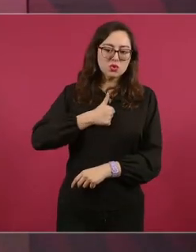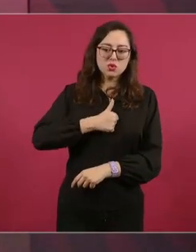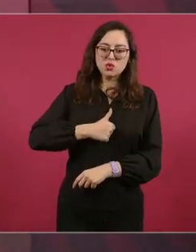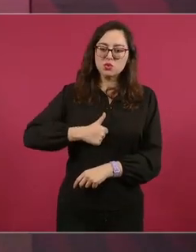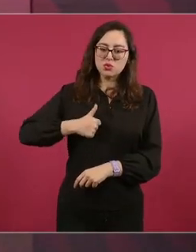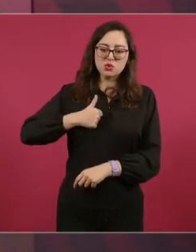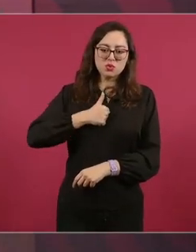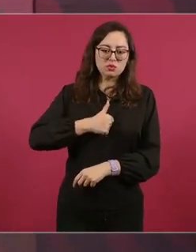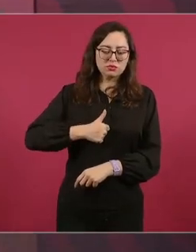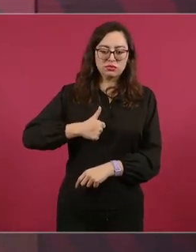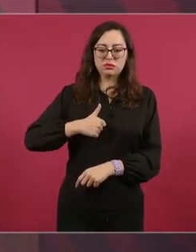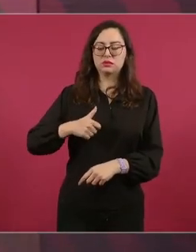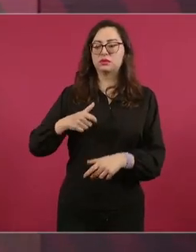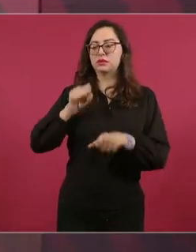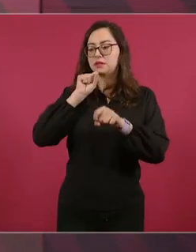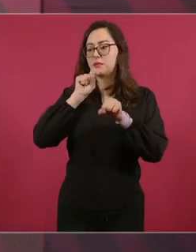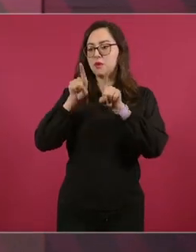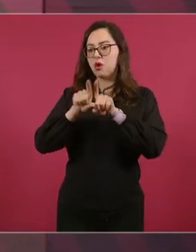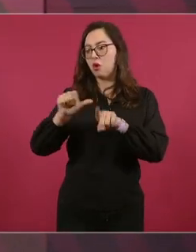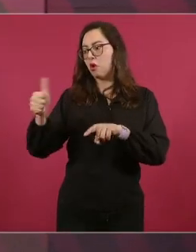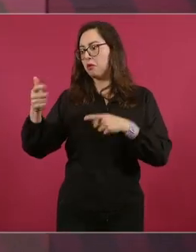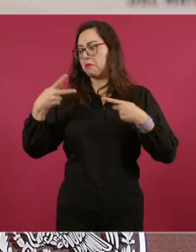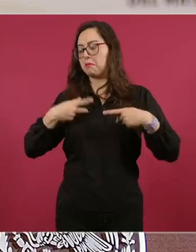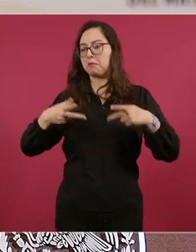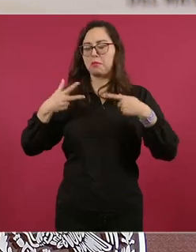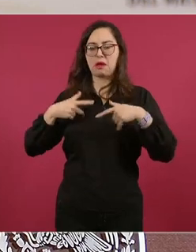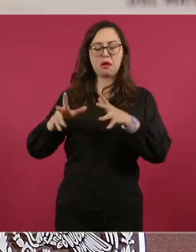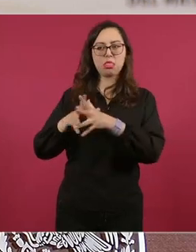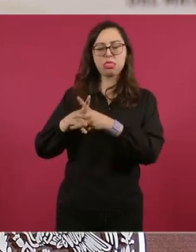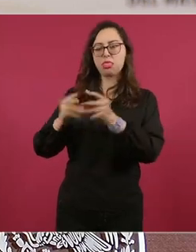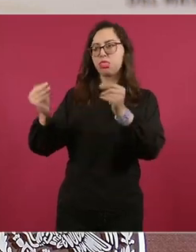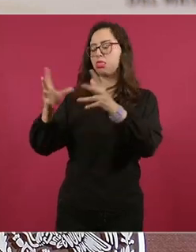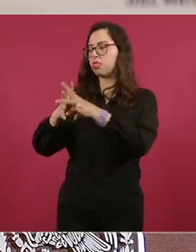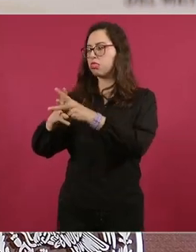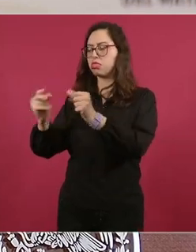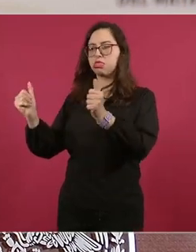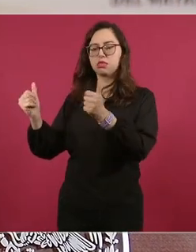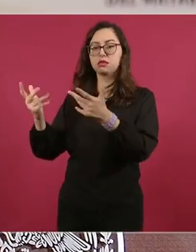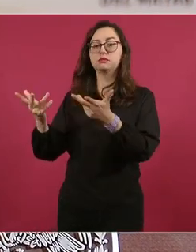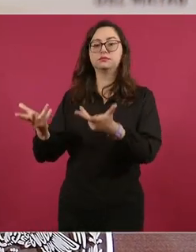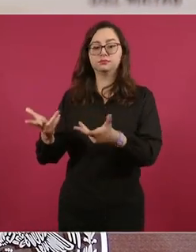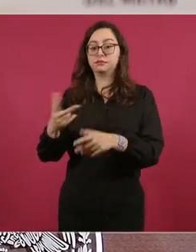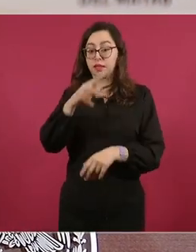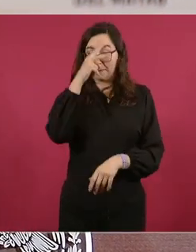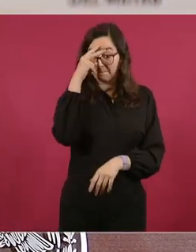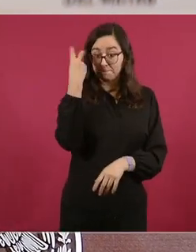y hay desaparecidos, y México está